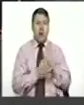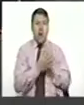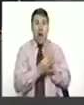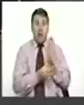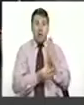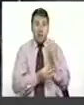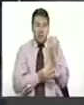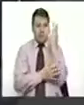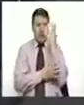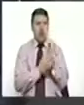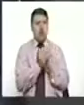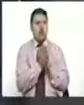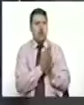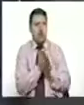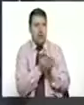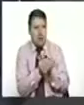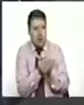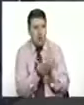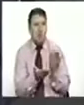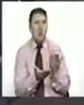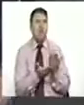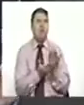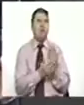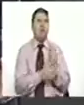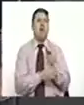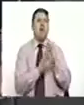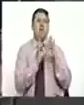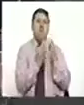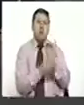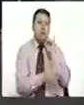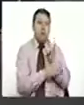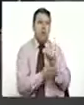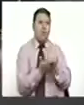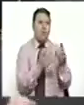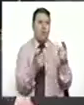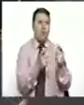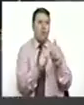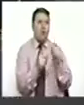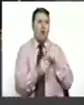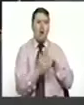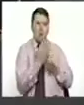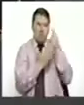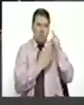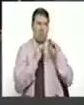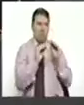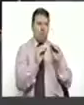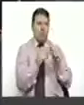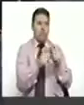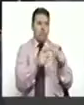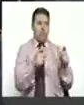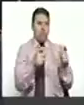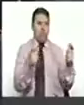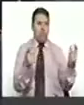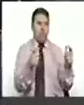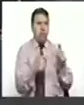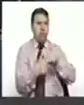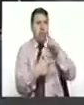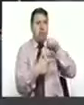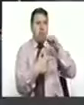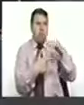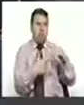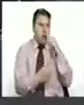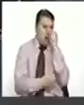africana, cacao, familias guardabosques eliminadas, palma y cacao totalmente desacelerados,